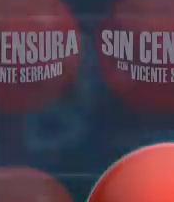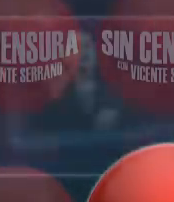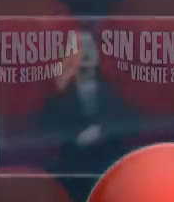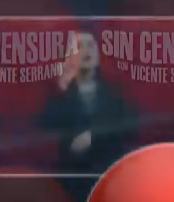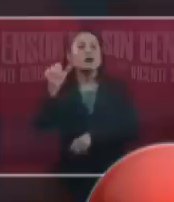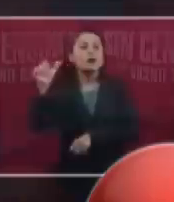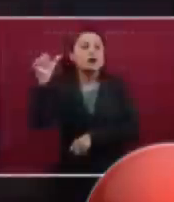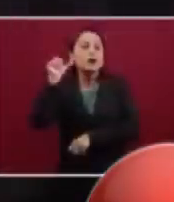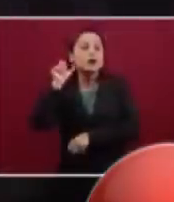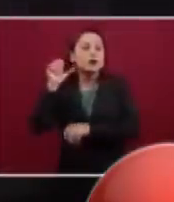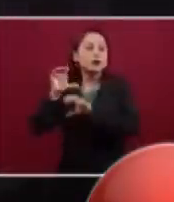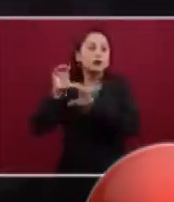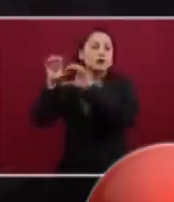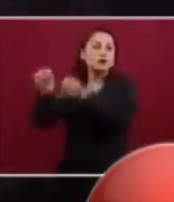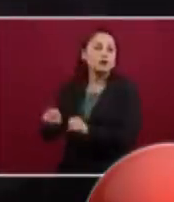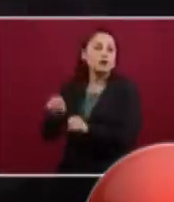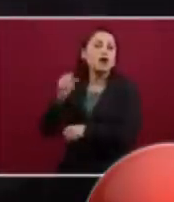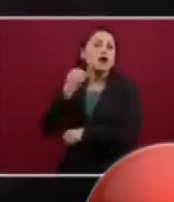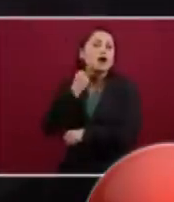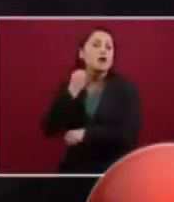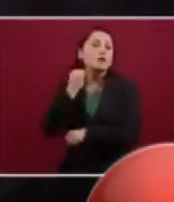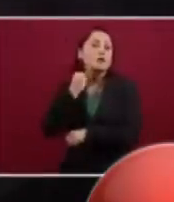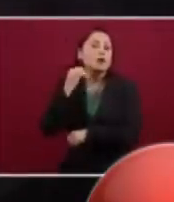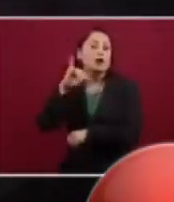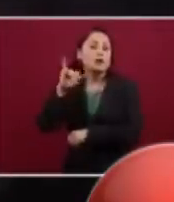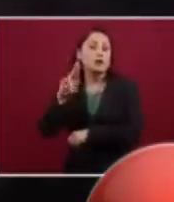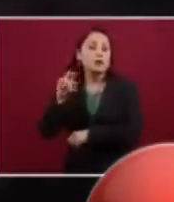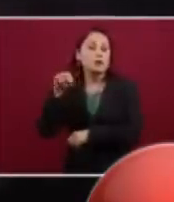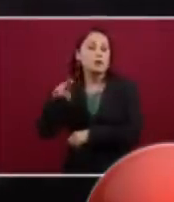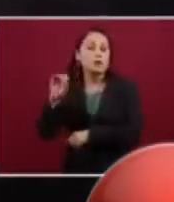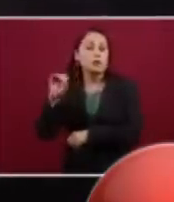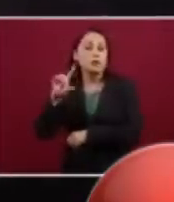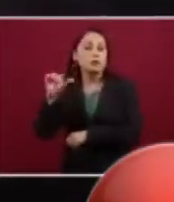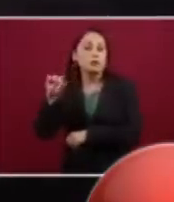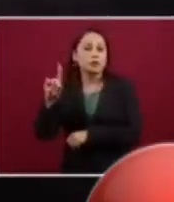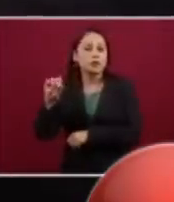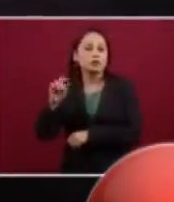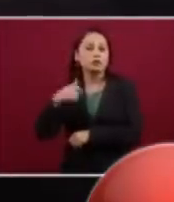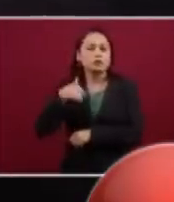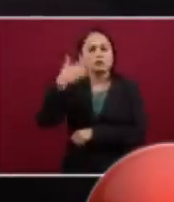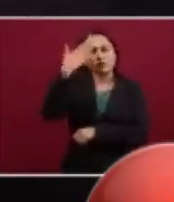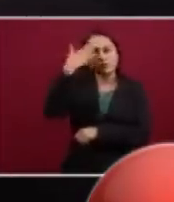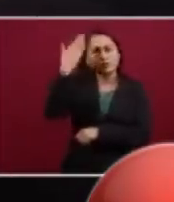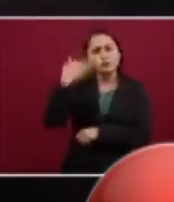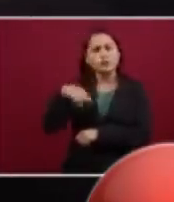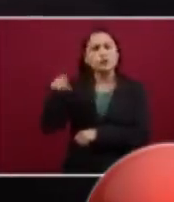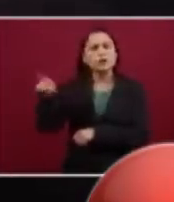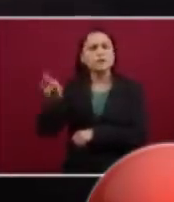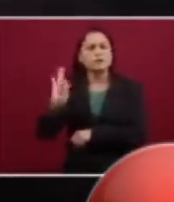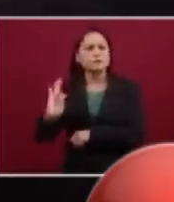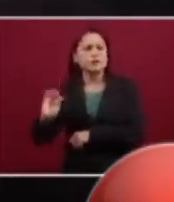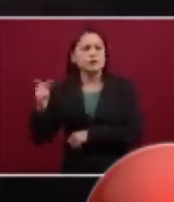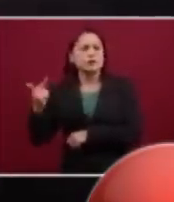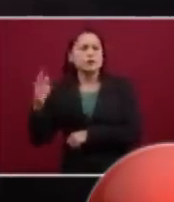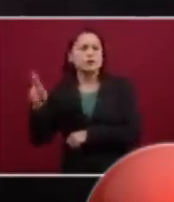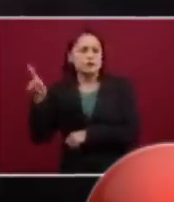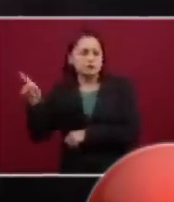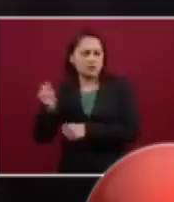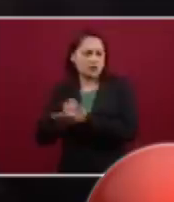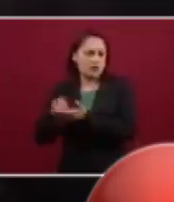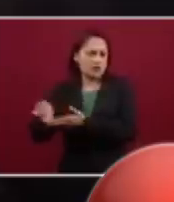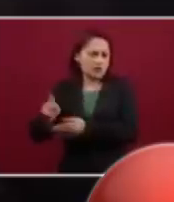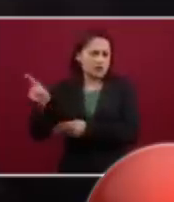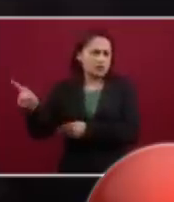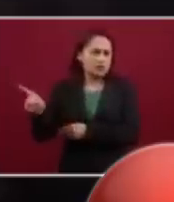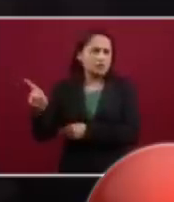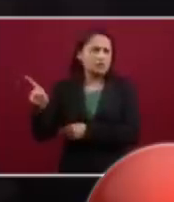Detención del abogado Juan Collado, entiendo que pues es una acción a iniciativa de la Fiscalía General de la República, pero ¿qué información tienen ustedes, sobre